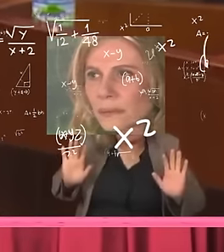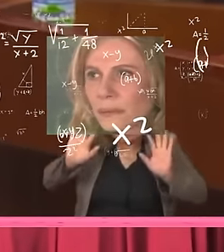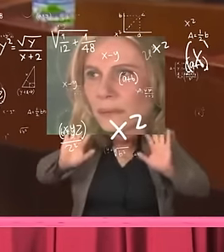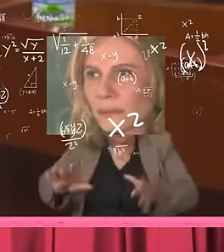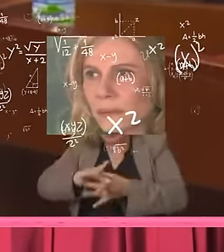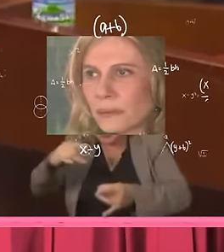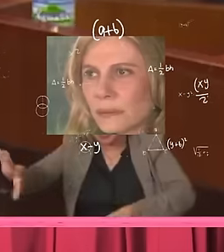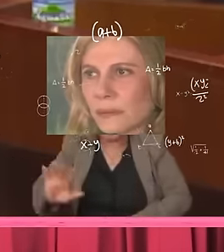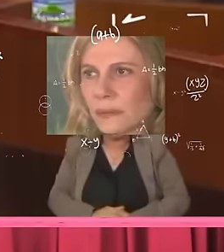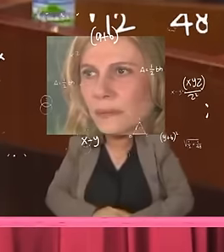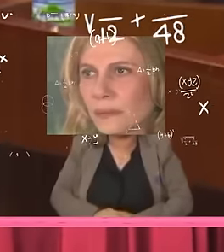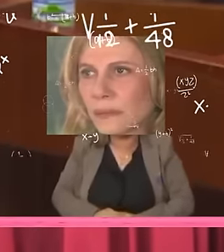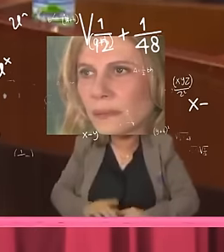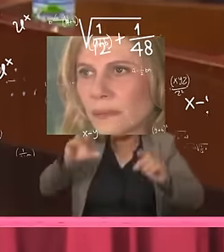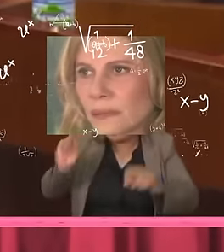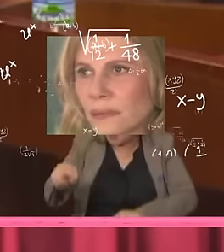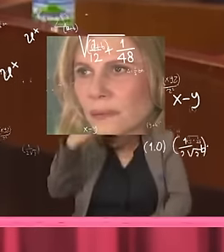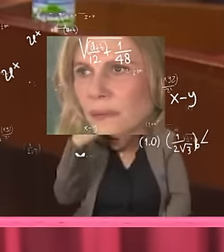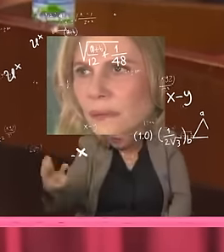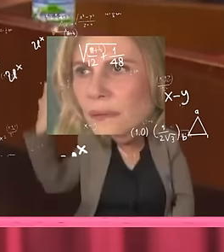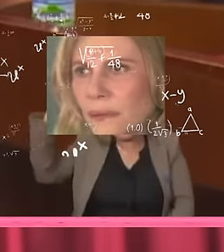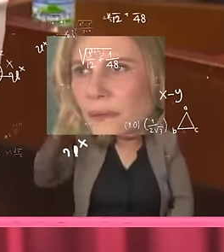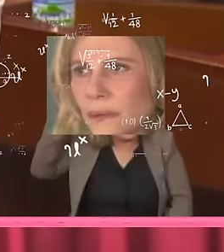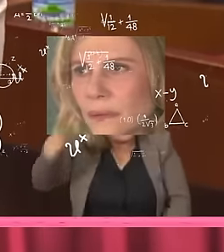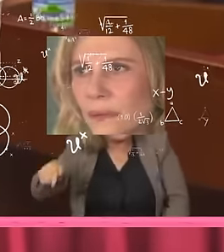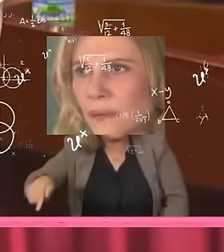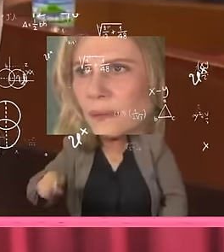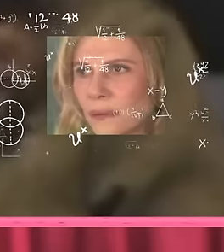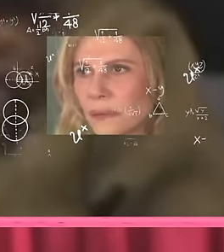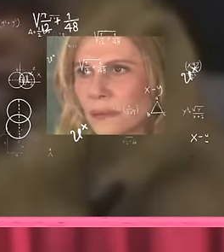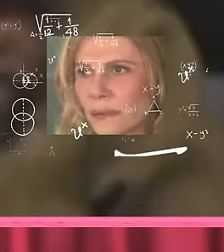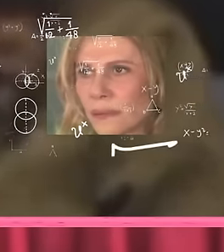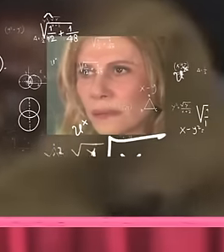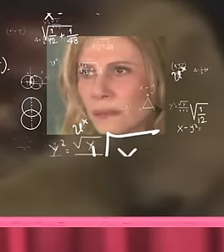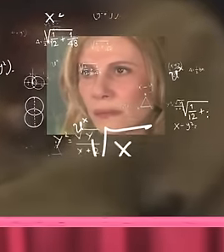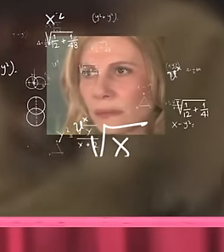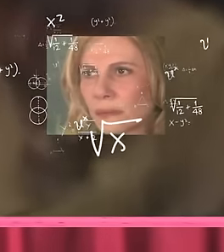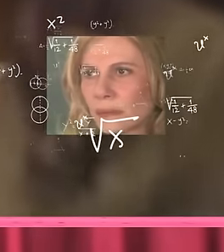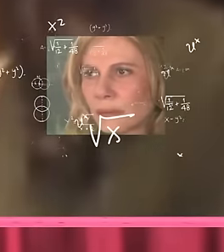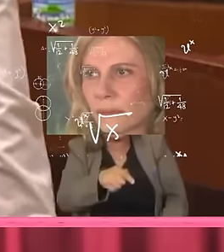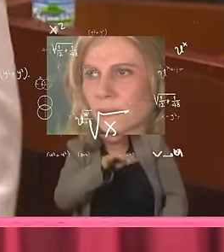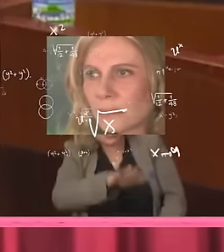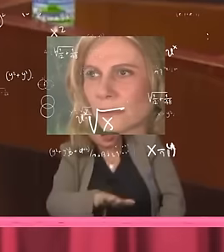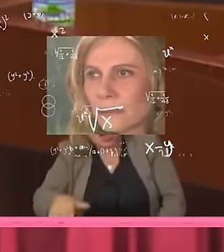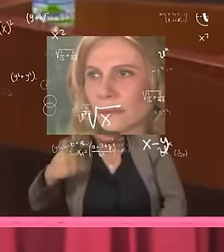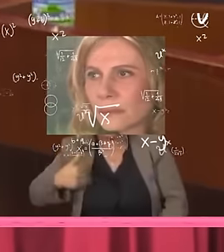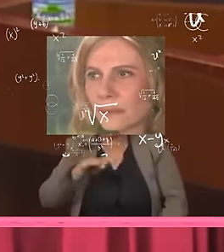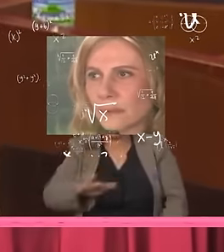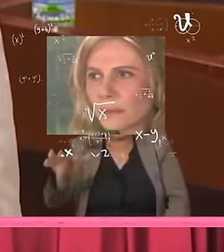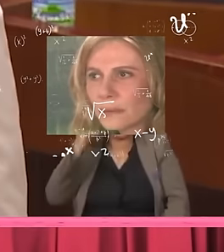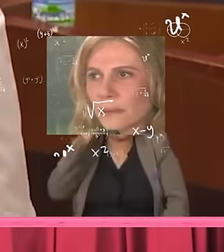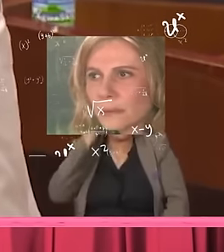para que no lo respeten, para que no haya ese respeto a esa criatura que no tiene